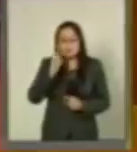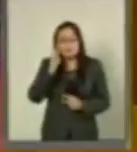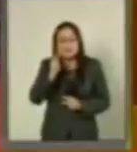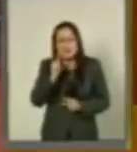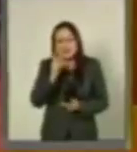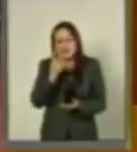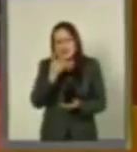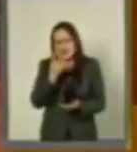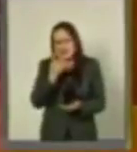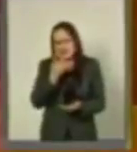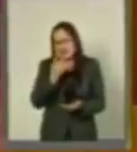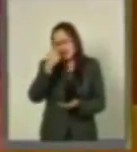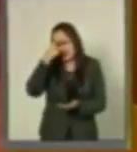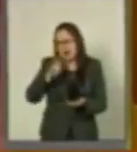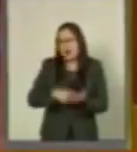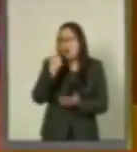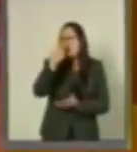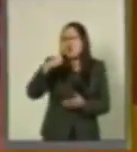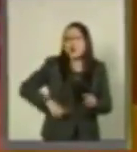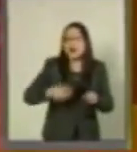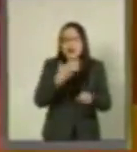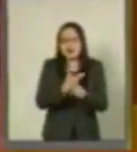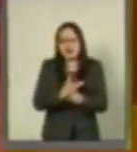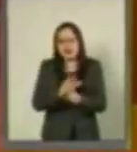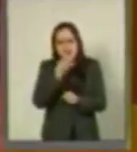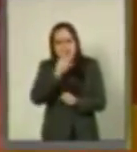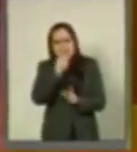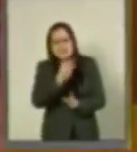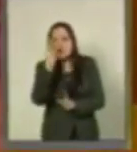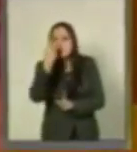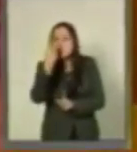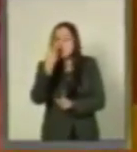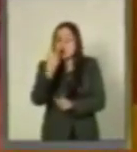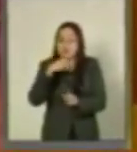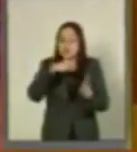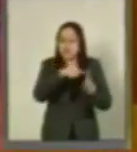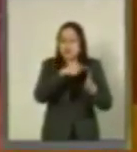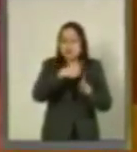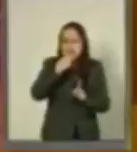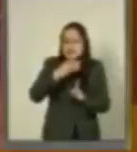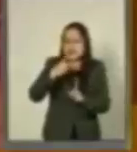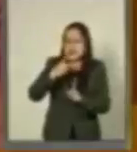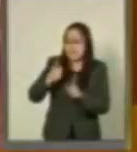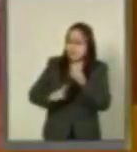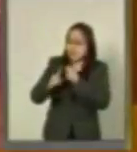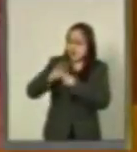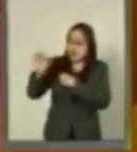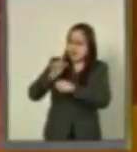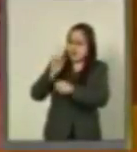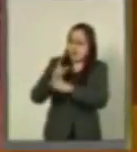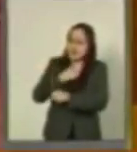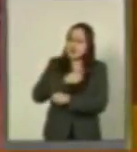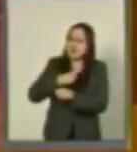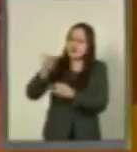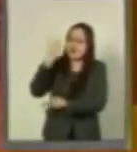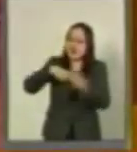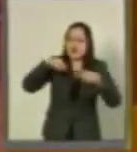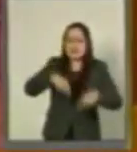uno, gobernador, que dice, este es un problema federal y tiene que venir el gobierno federal a